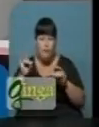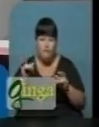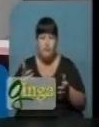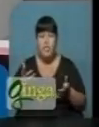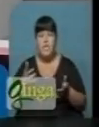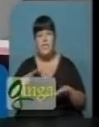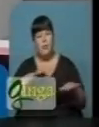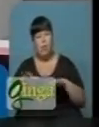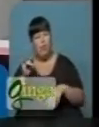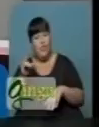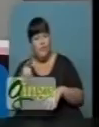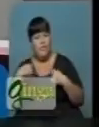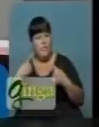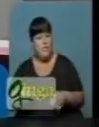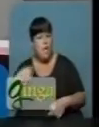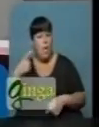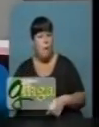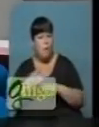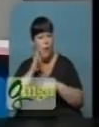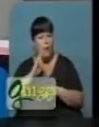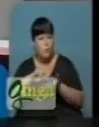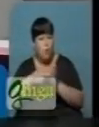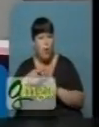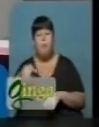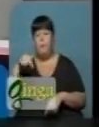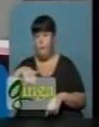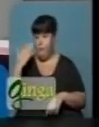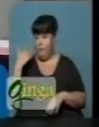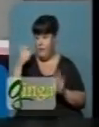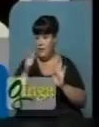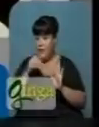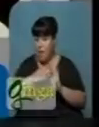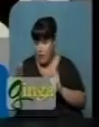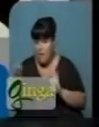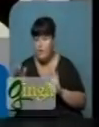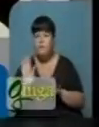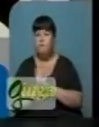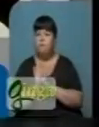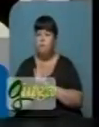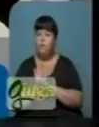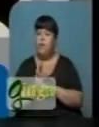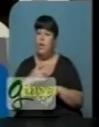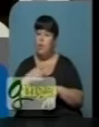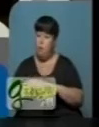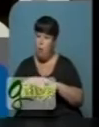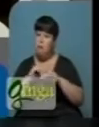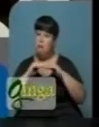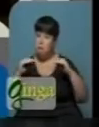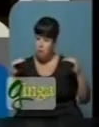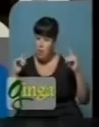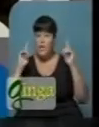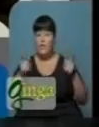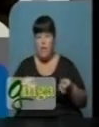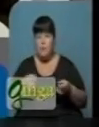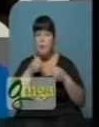escenarios complejos permanentemente en estos últimos seis meses ha tenido momentos de estabilidad e incluso